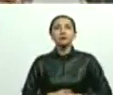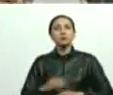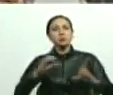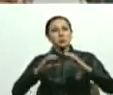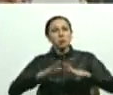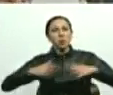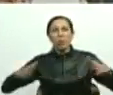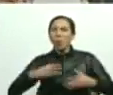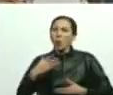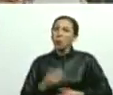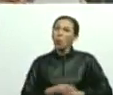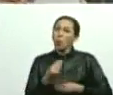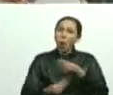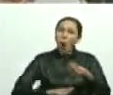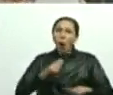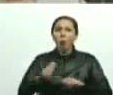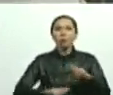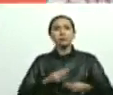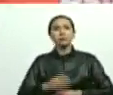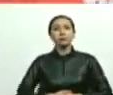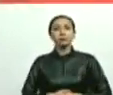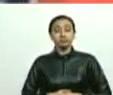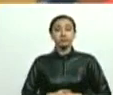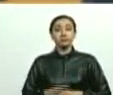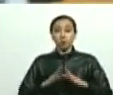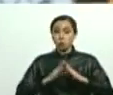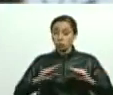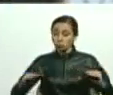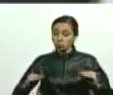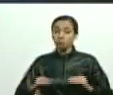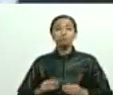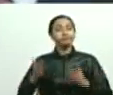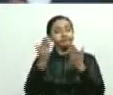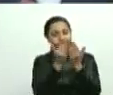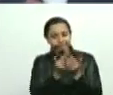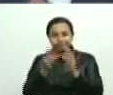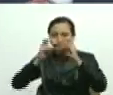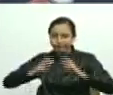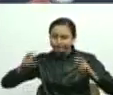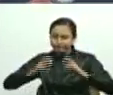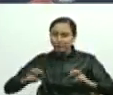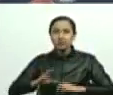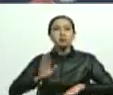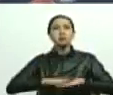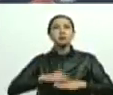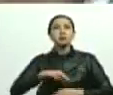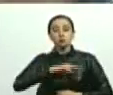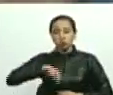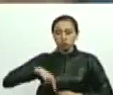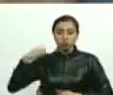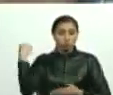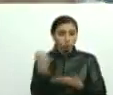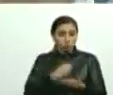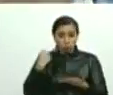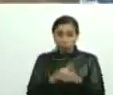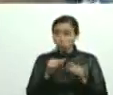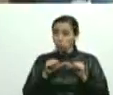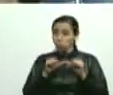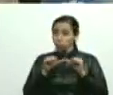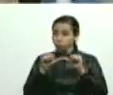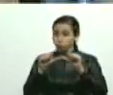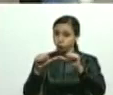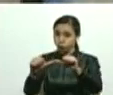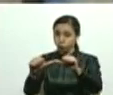sociales. Todo eso hay que hacerle un estudio, porque nosotros estamos en una batalla diaria,